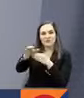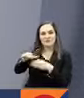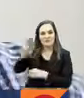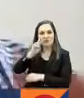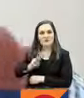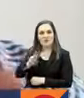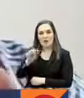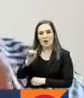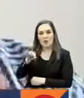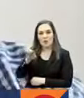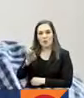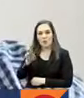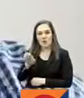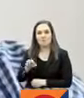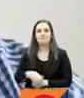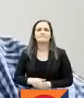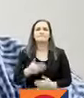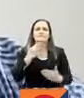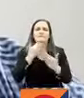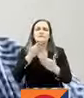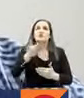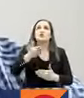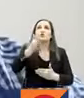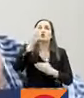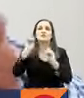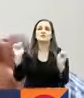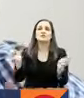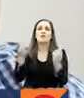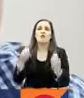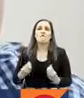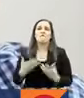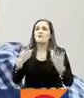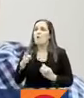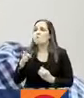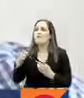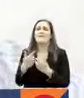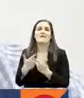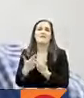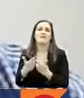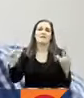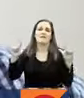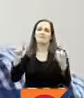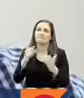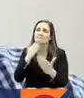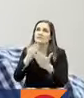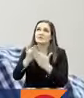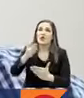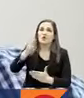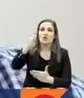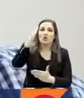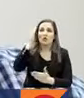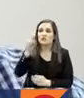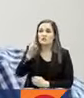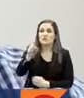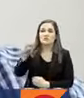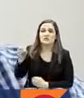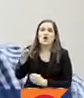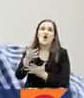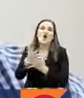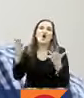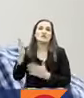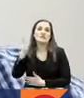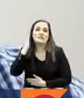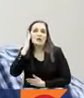Venezuela. Agradecemos a Dios que están con vida, que están en libertad en este momento, sin sus equipos de